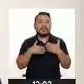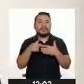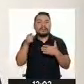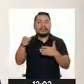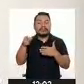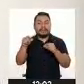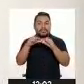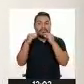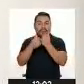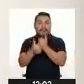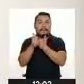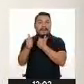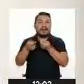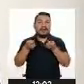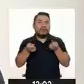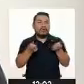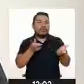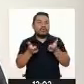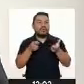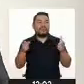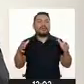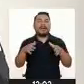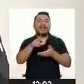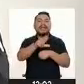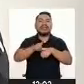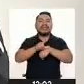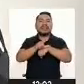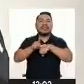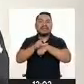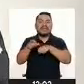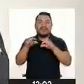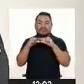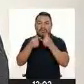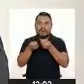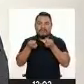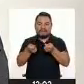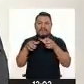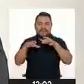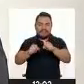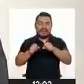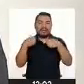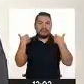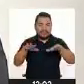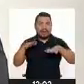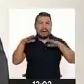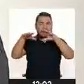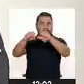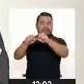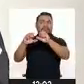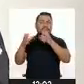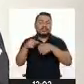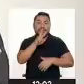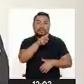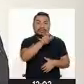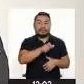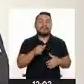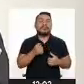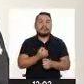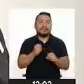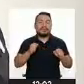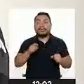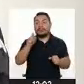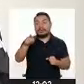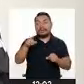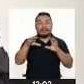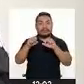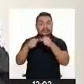controlados en la jurisdicción del Lince, los actores criminales fueron puestos a buen recaudo, oportunamente capturados en diferentes